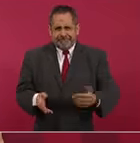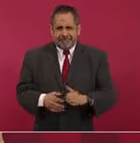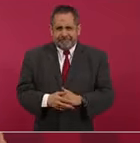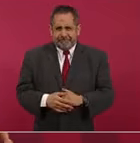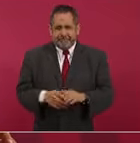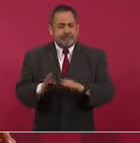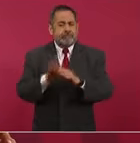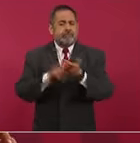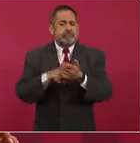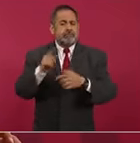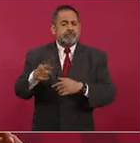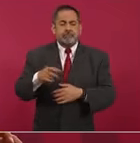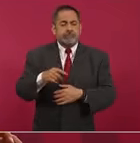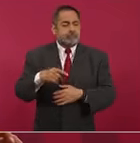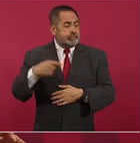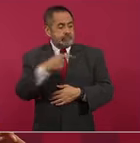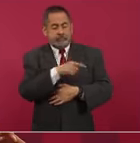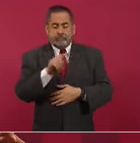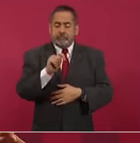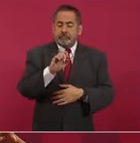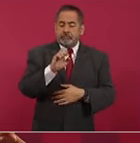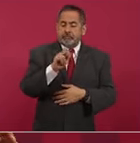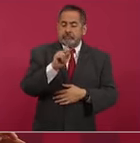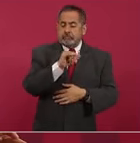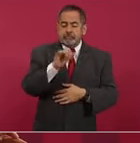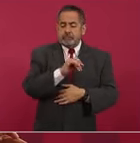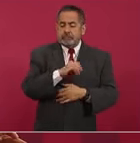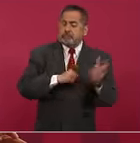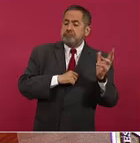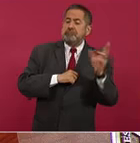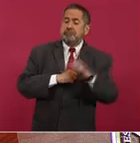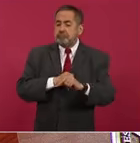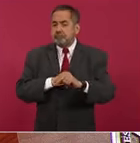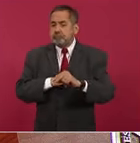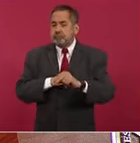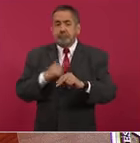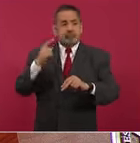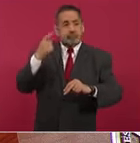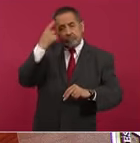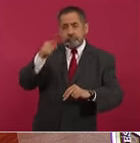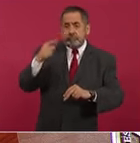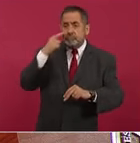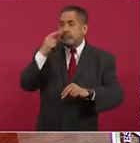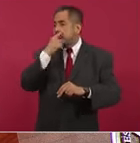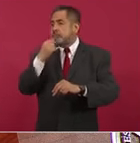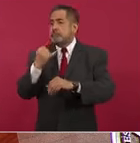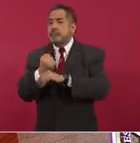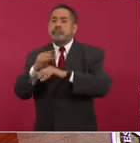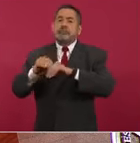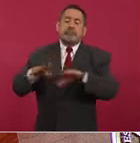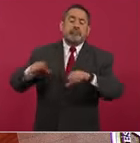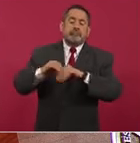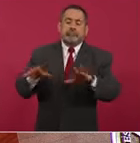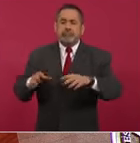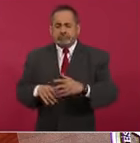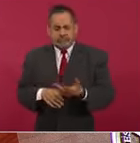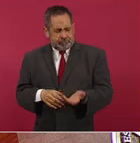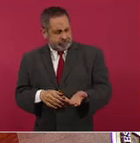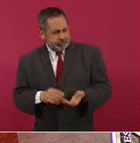un tribunal electoral va a estar en contra de que se difunda